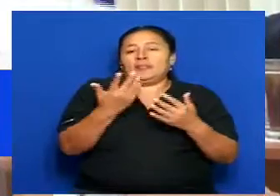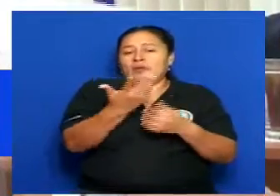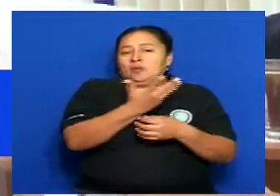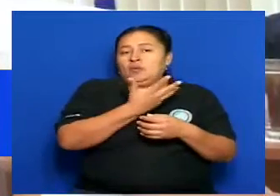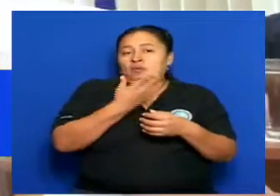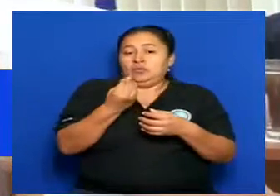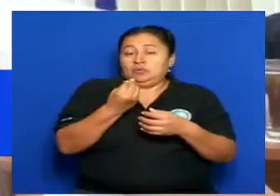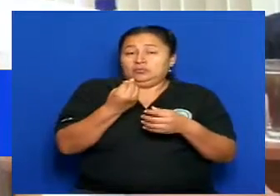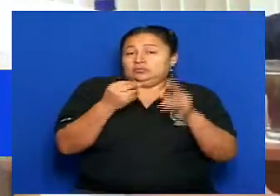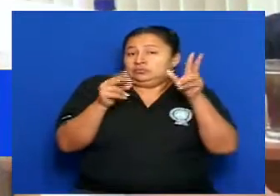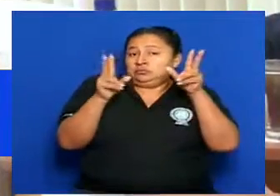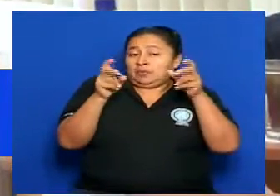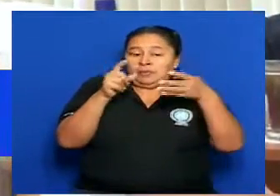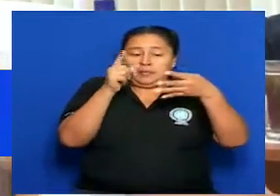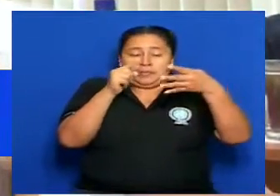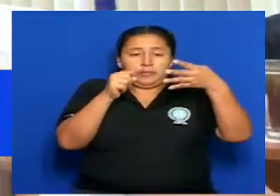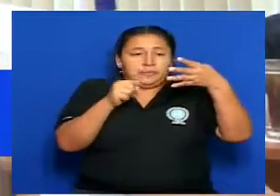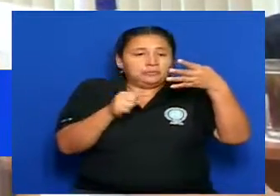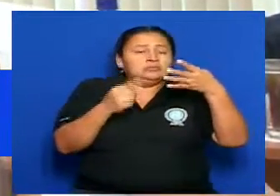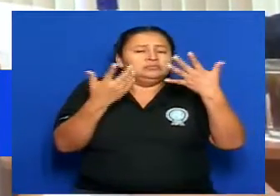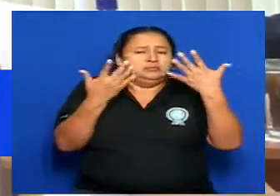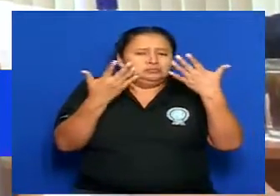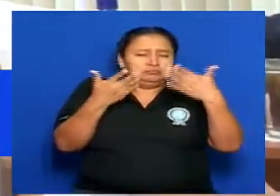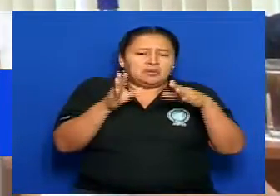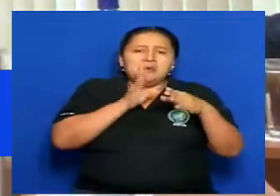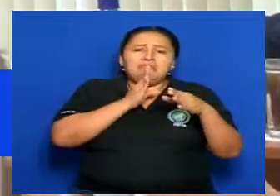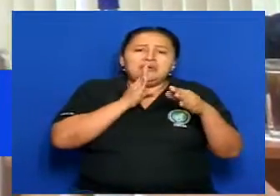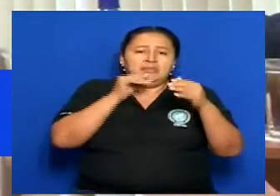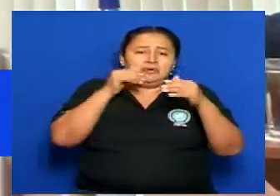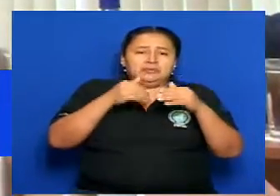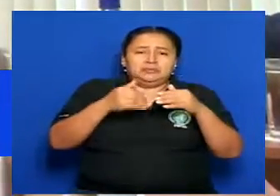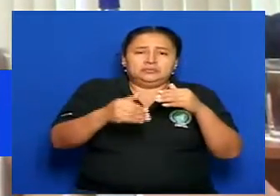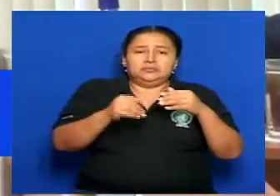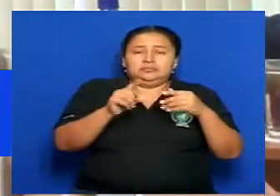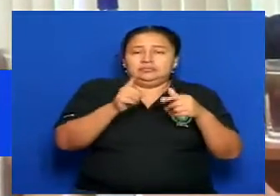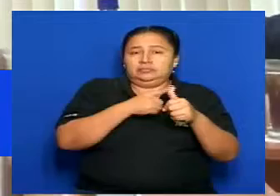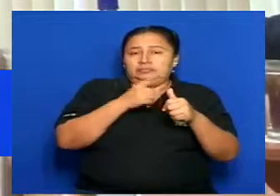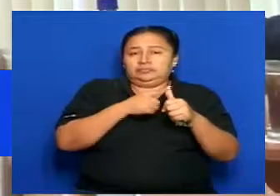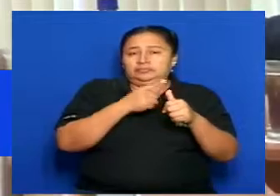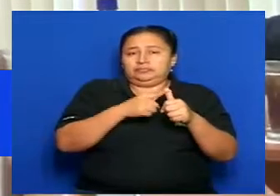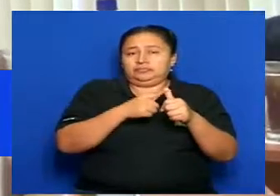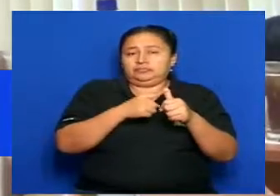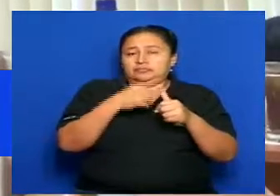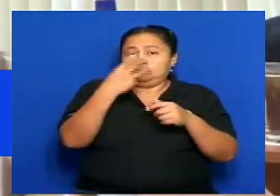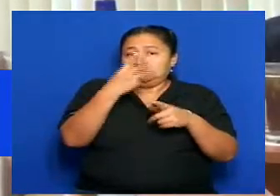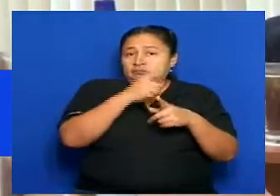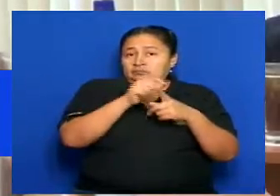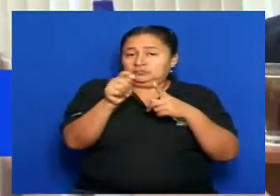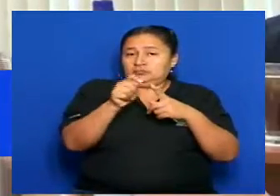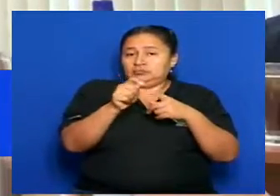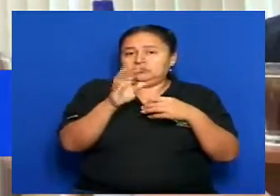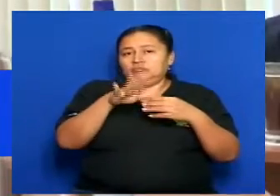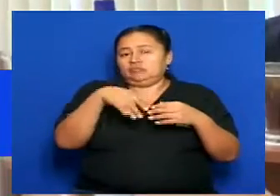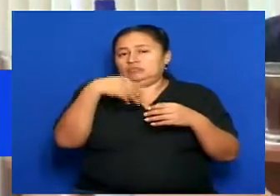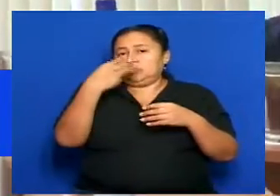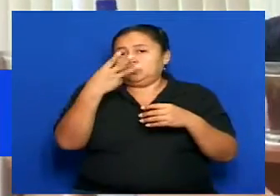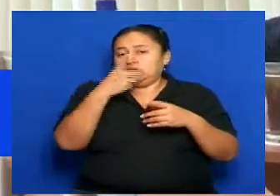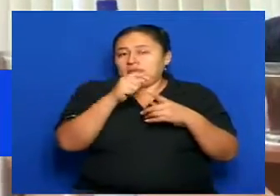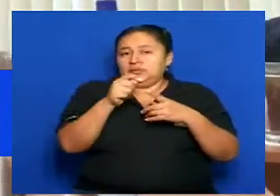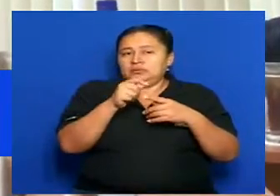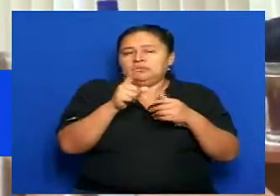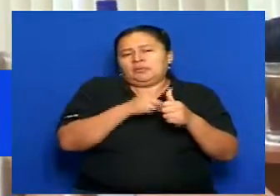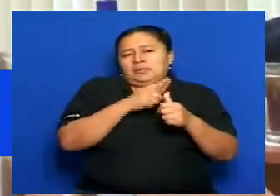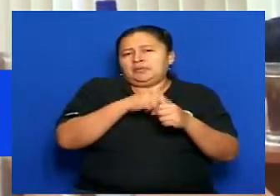todos los temas que hemos tenido para este primer trimestre y para el ratón trimestre para los